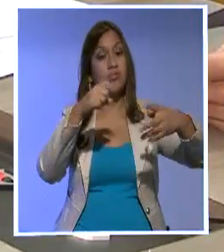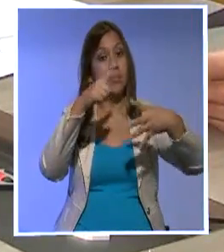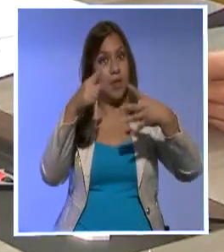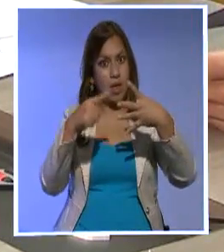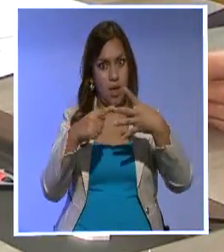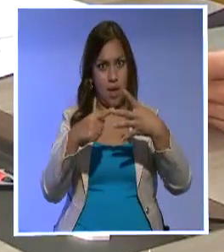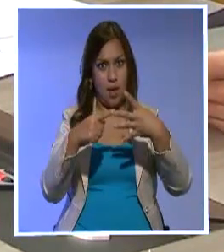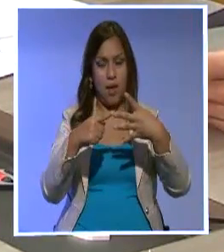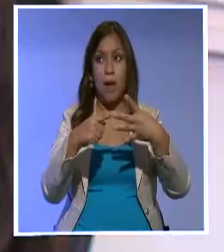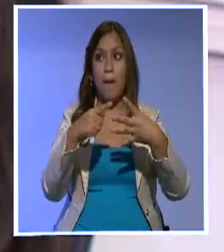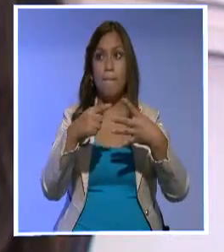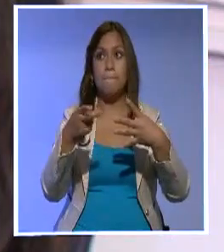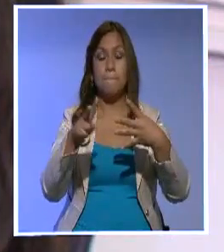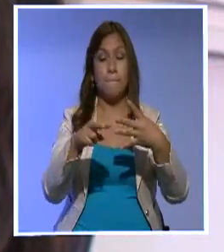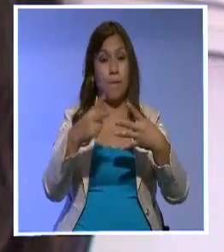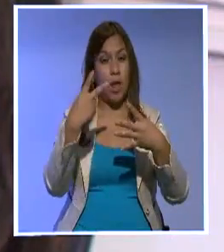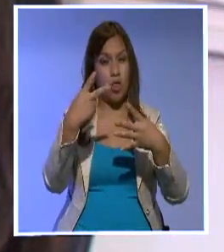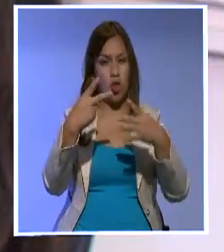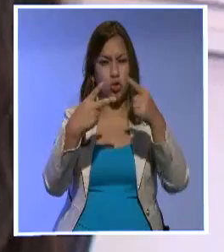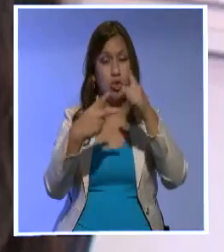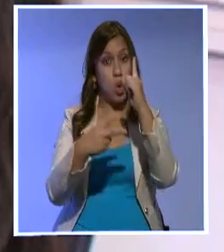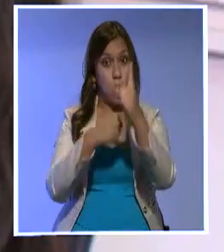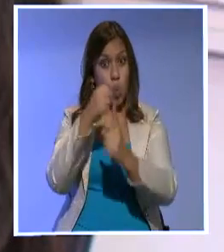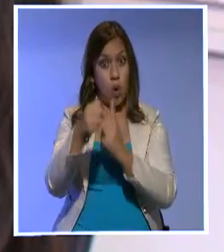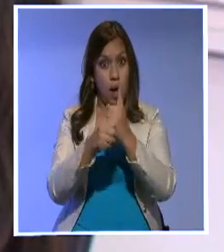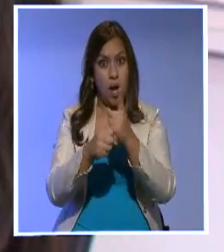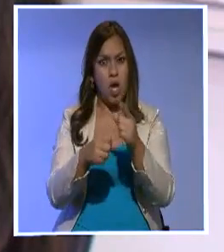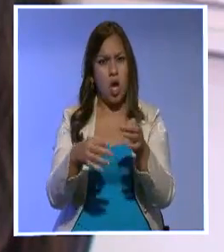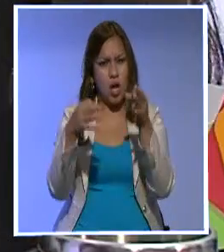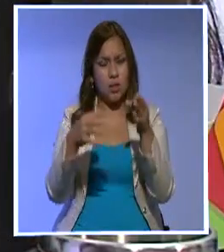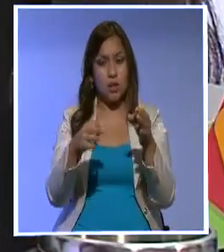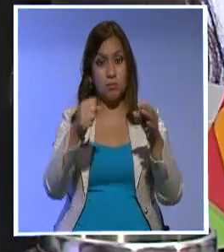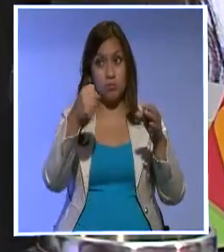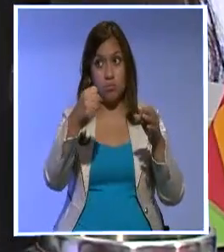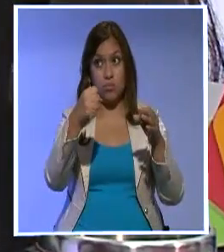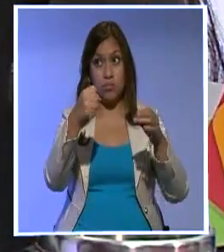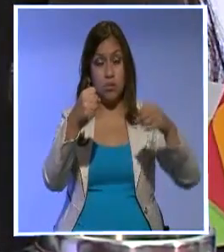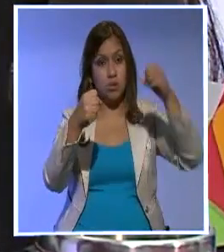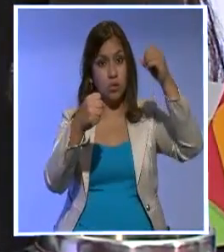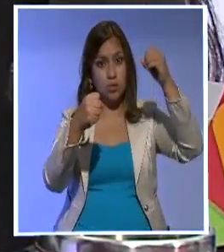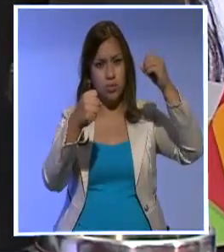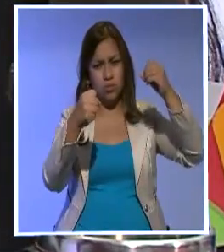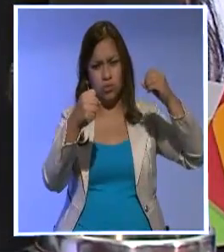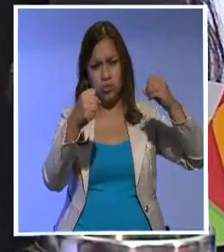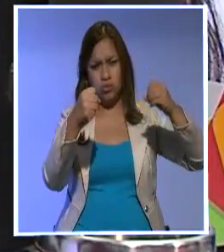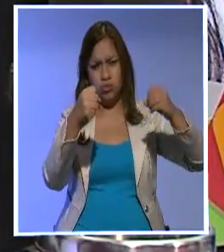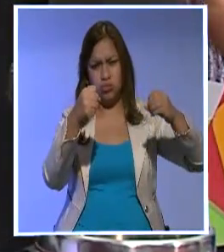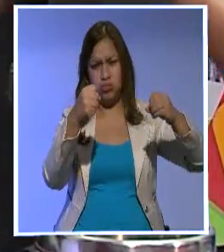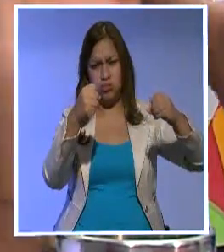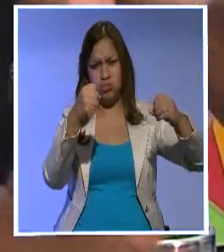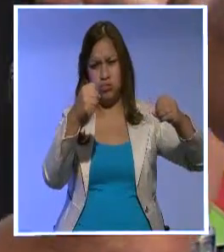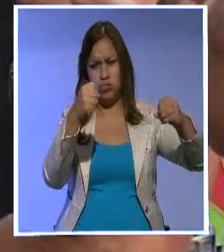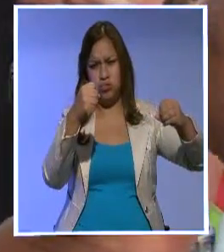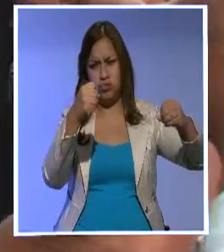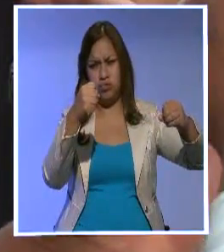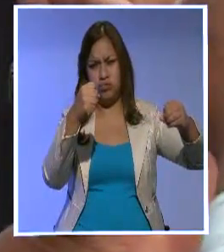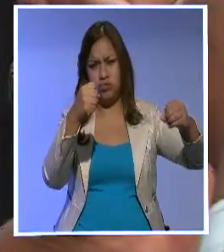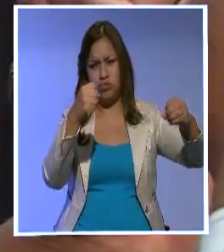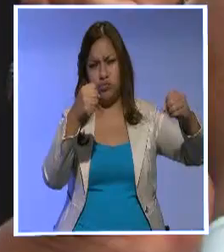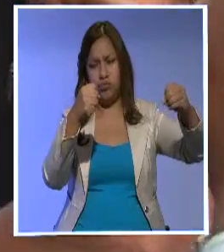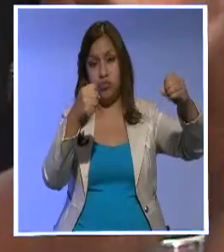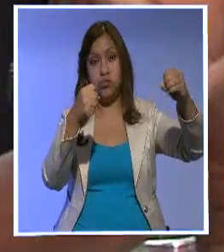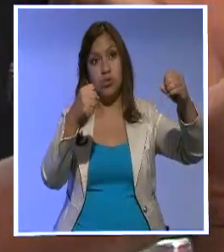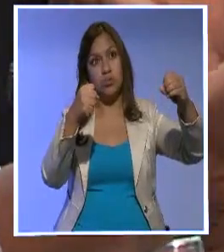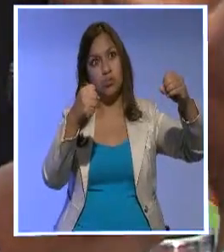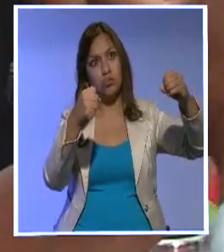hay dos momentos en donde el globo terrestre pasa por un ángulo bastante cerrado y como tiene una inclinación de